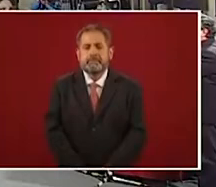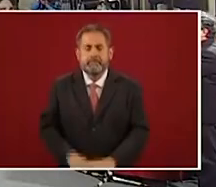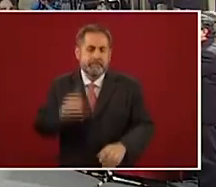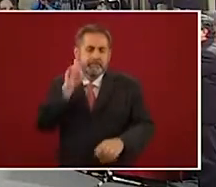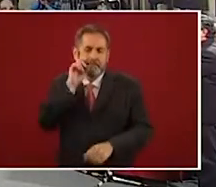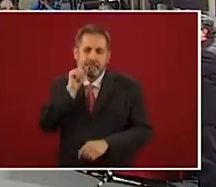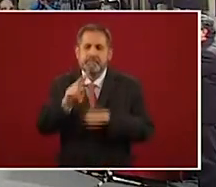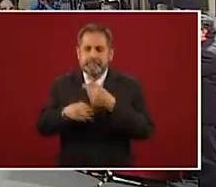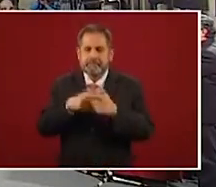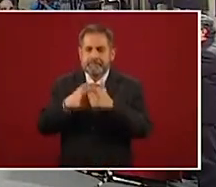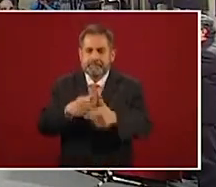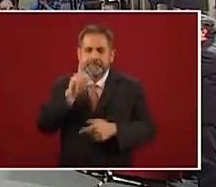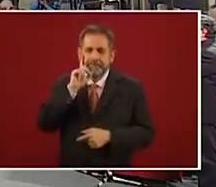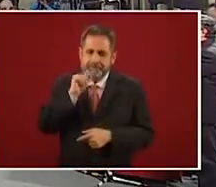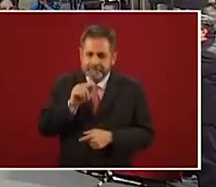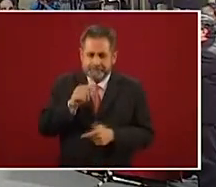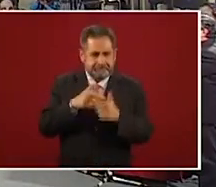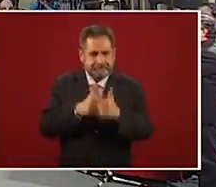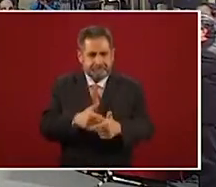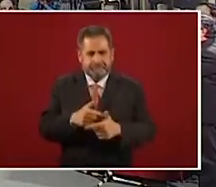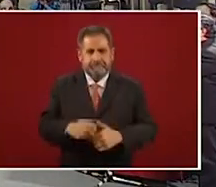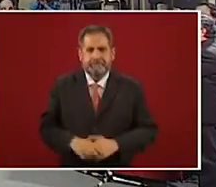Mañana seguimos.